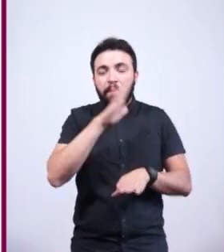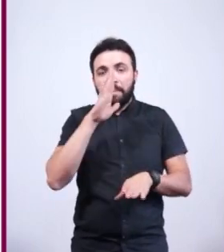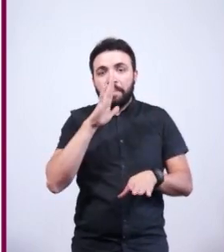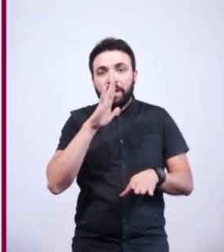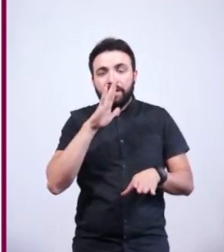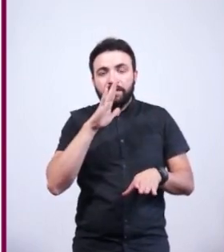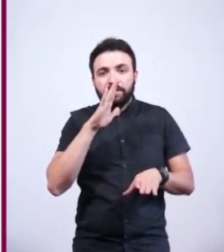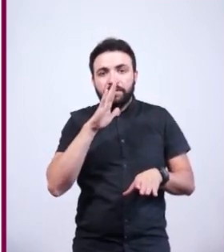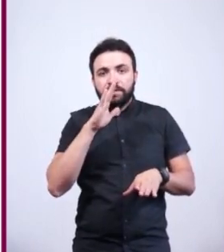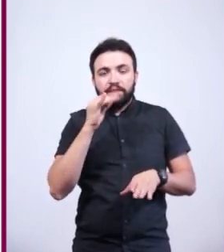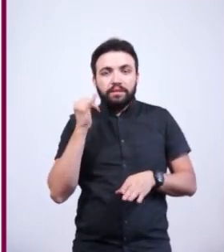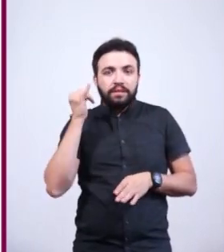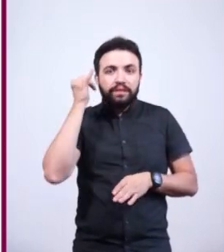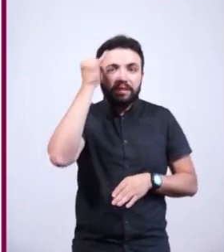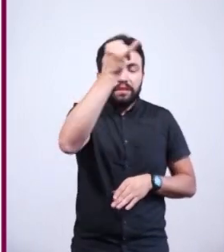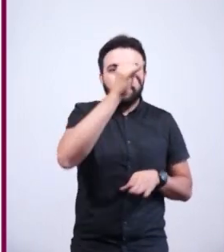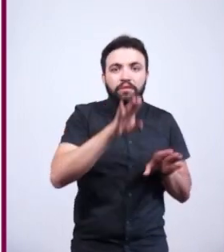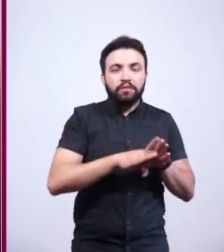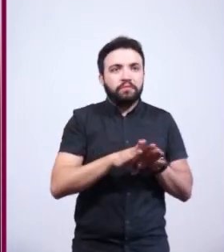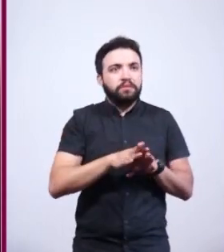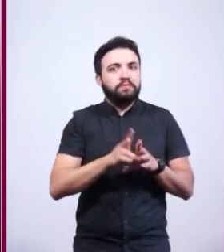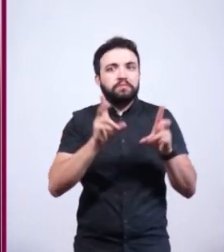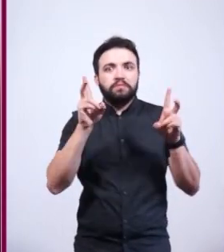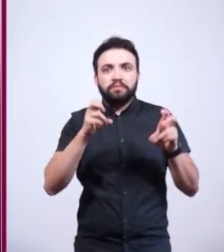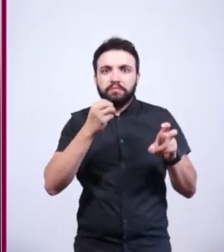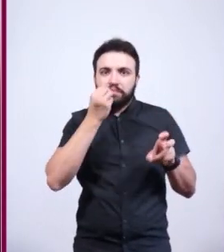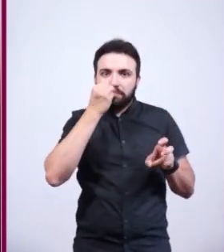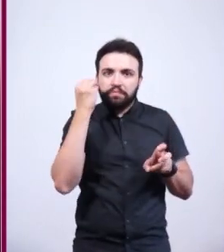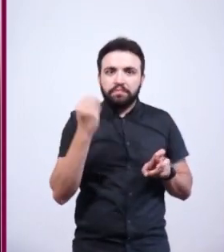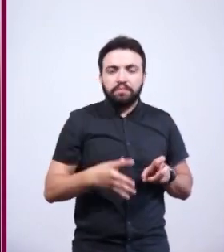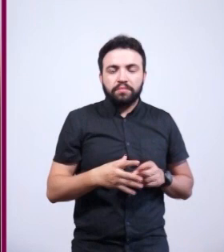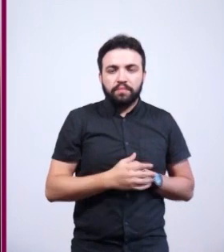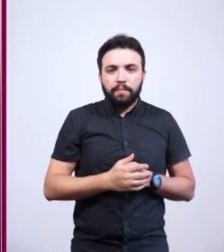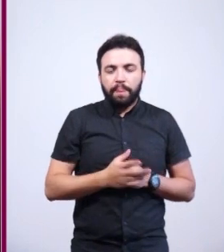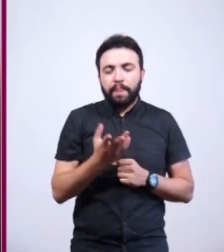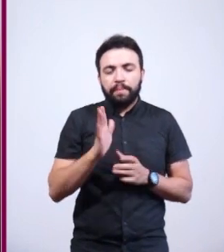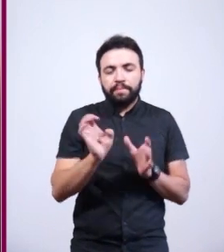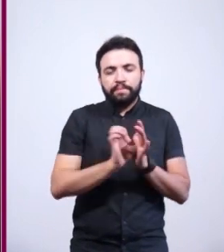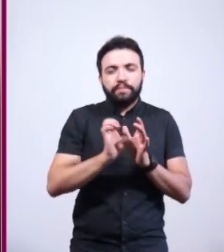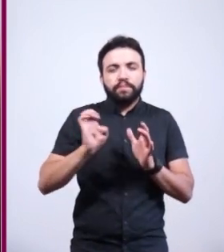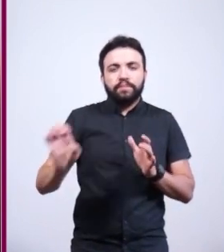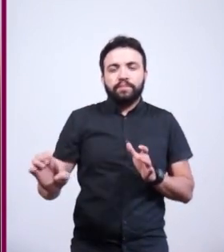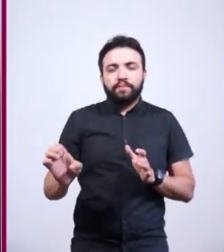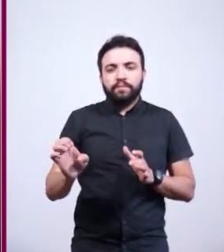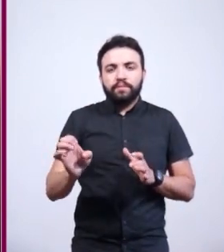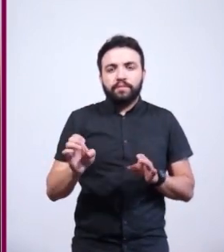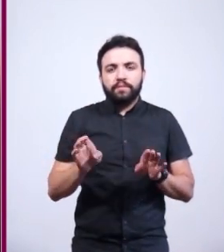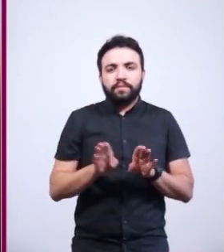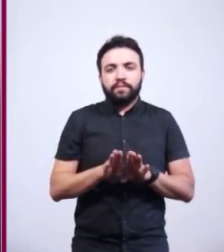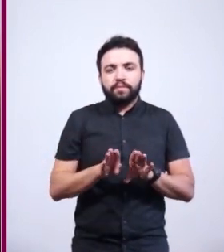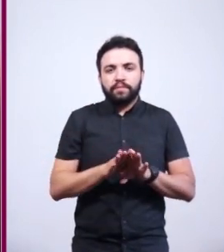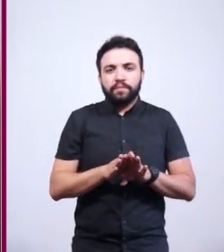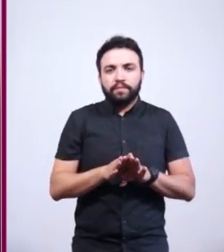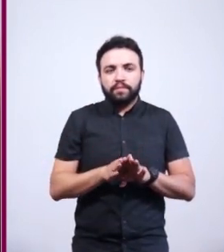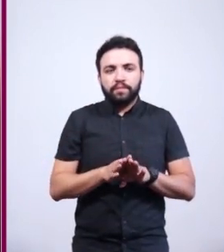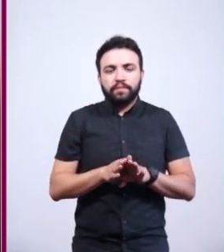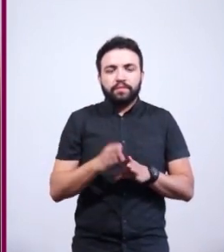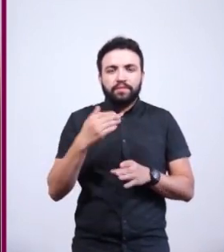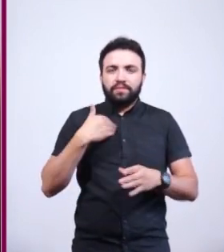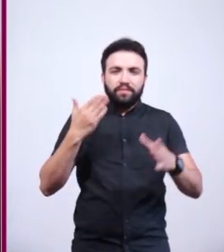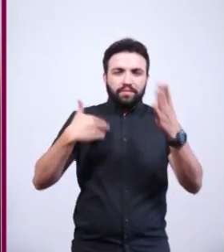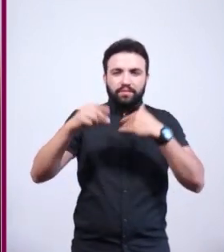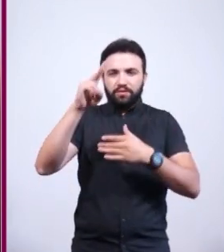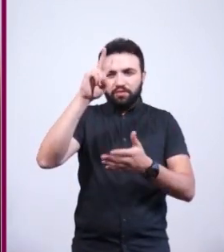de esto que es insignificante, ¿no? Entonces, un ejemplo es una pieza que hace mucho hice, que es